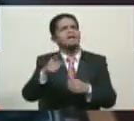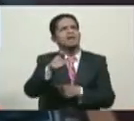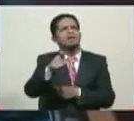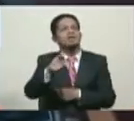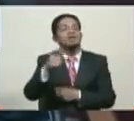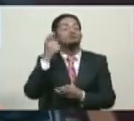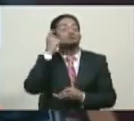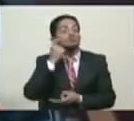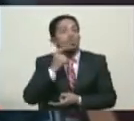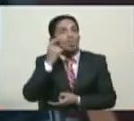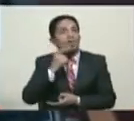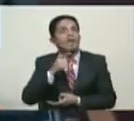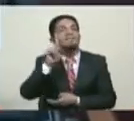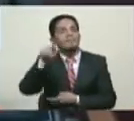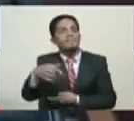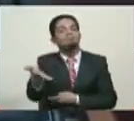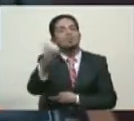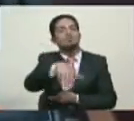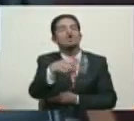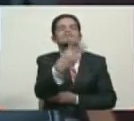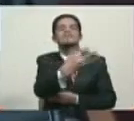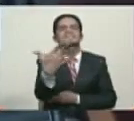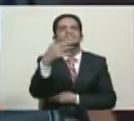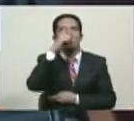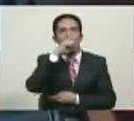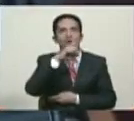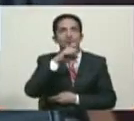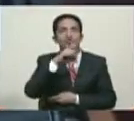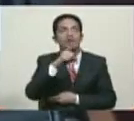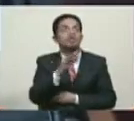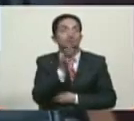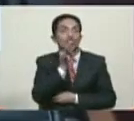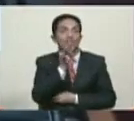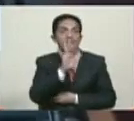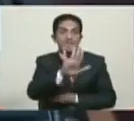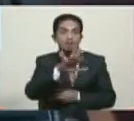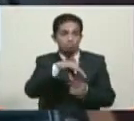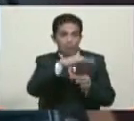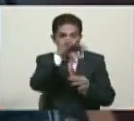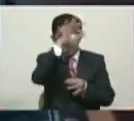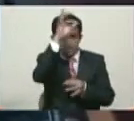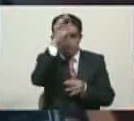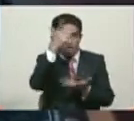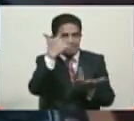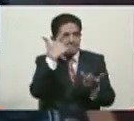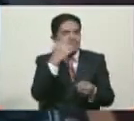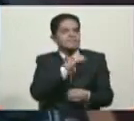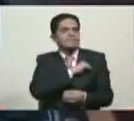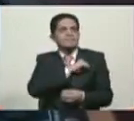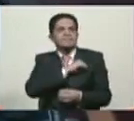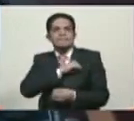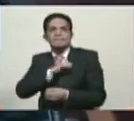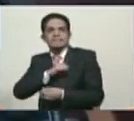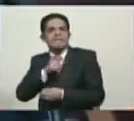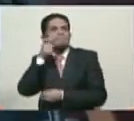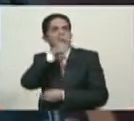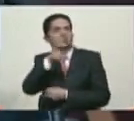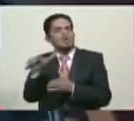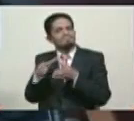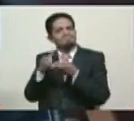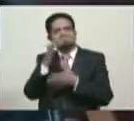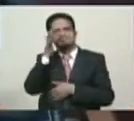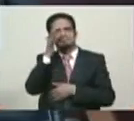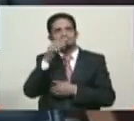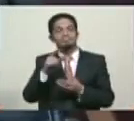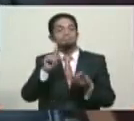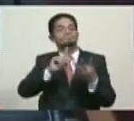Sucre se nos fue a los 35 años y todavía su alma asusta a las oligarquías que lo asesinaron.